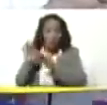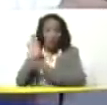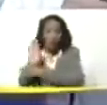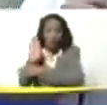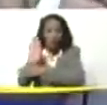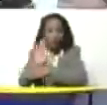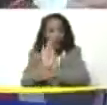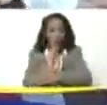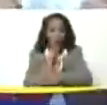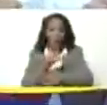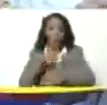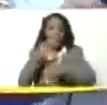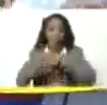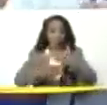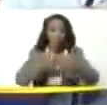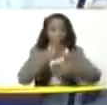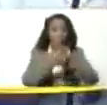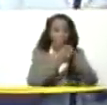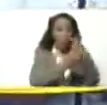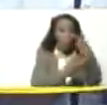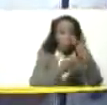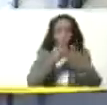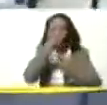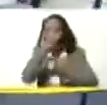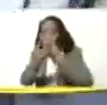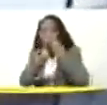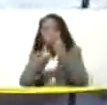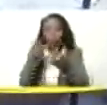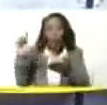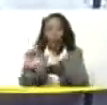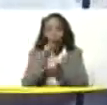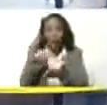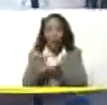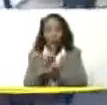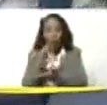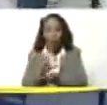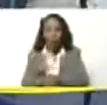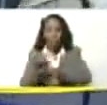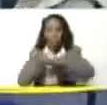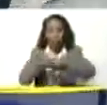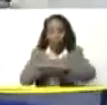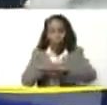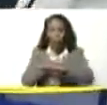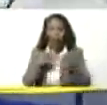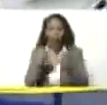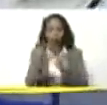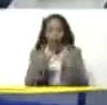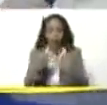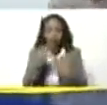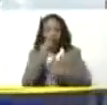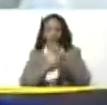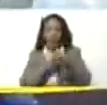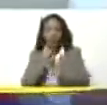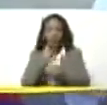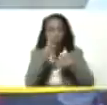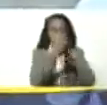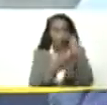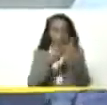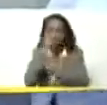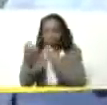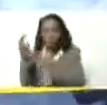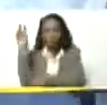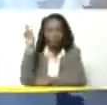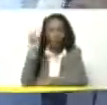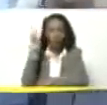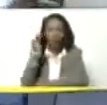Vamos recorriendo la Feria Internacional del Libro, perdón, la Feria Internacional del Turismo de Venezuela. Desde el